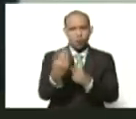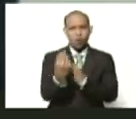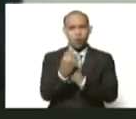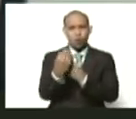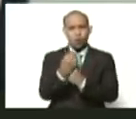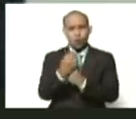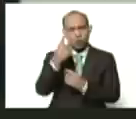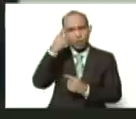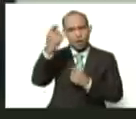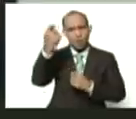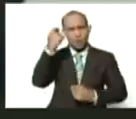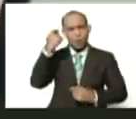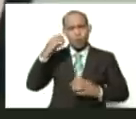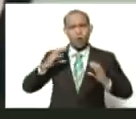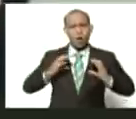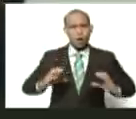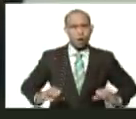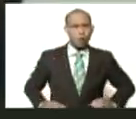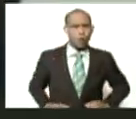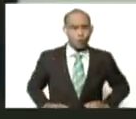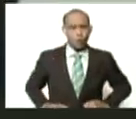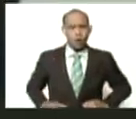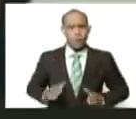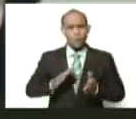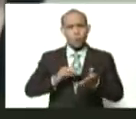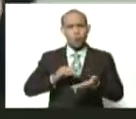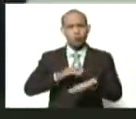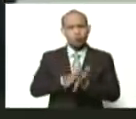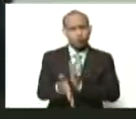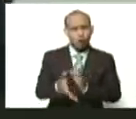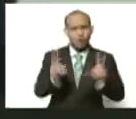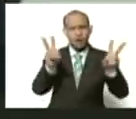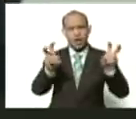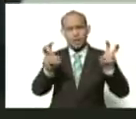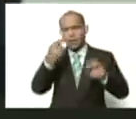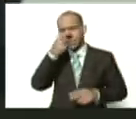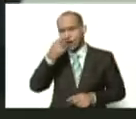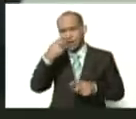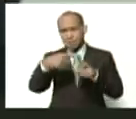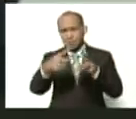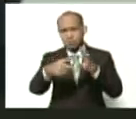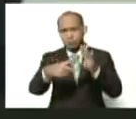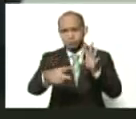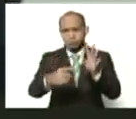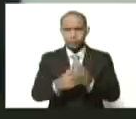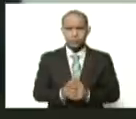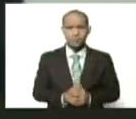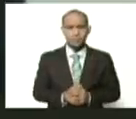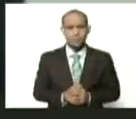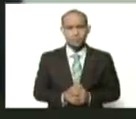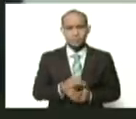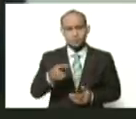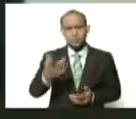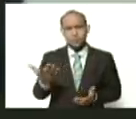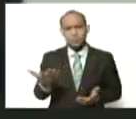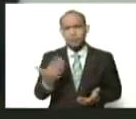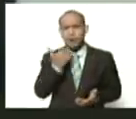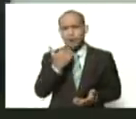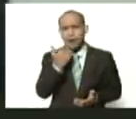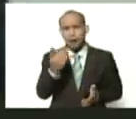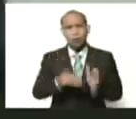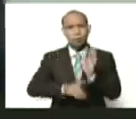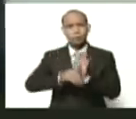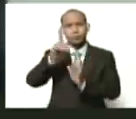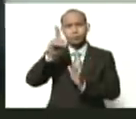celular del organismo ante la expresión de mutantes, ante la expresión de variantes del virus que evidentemente pueden generar el desarrollo de